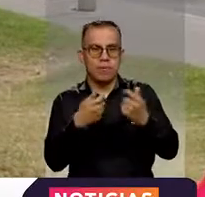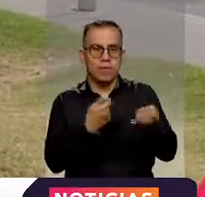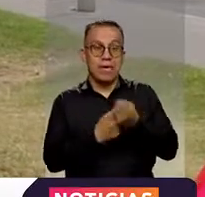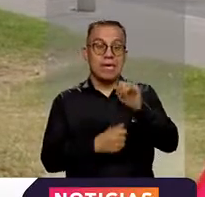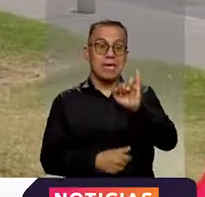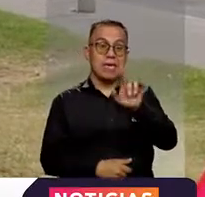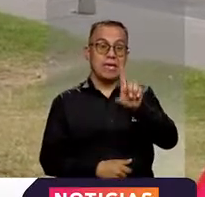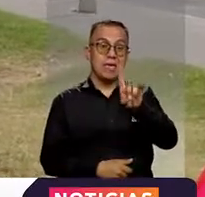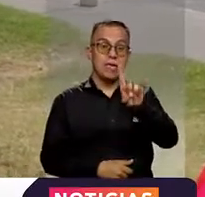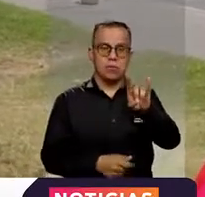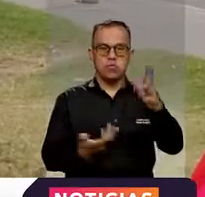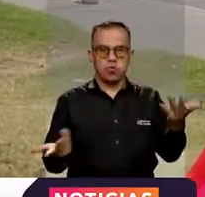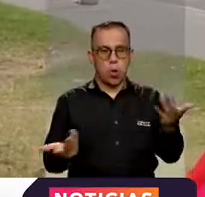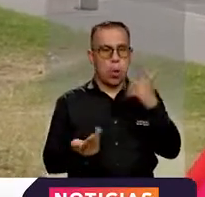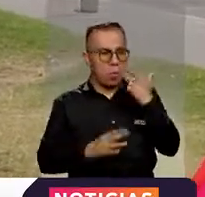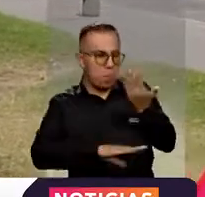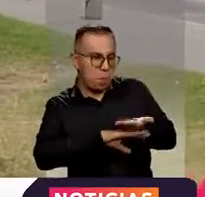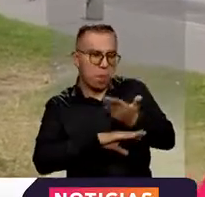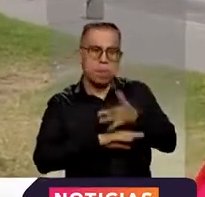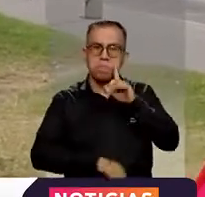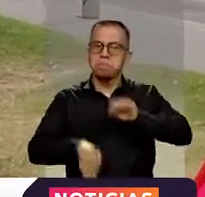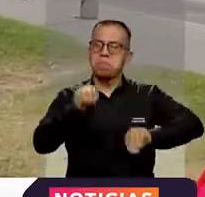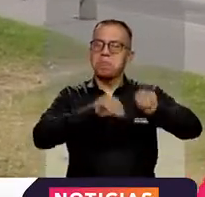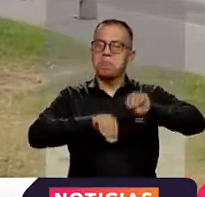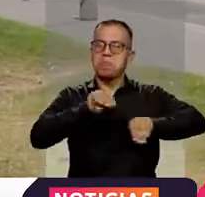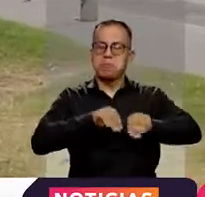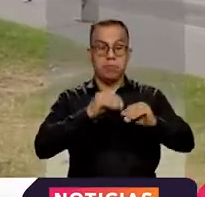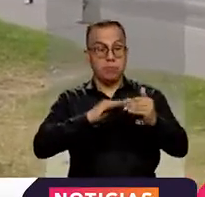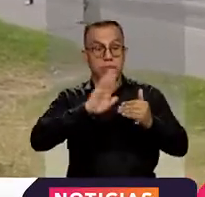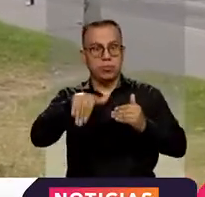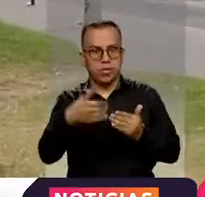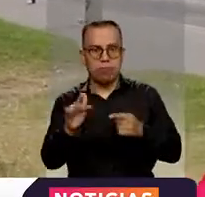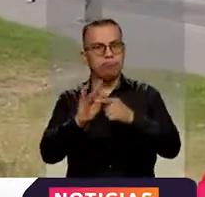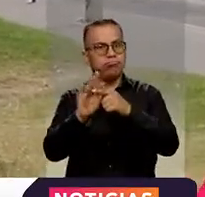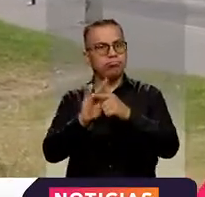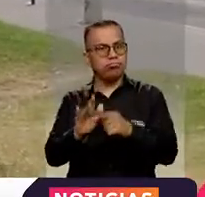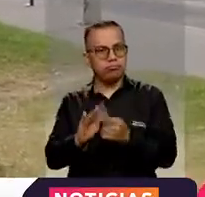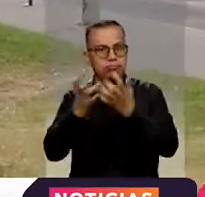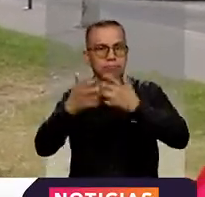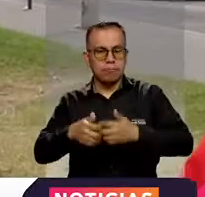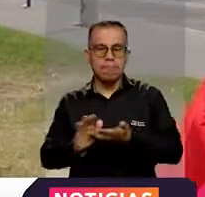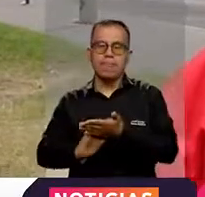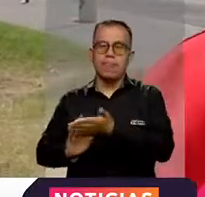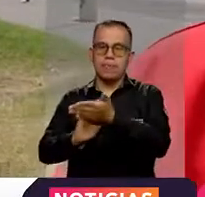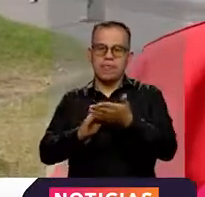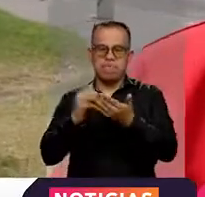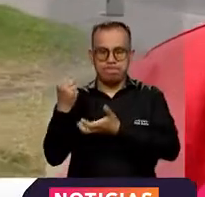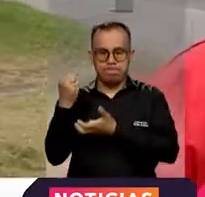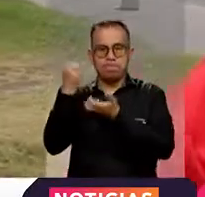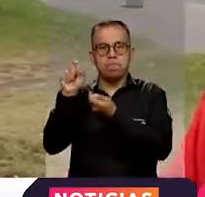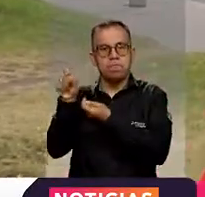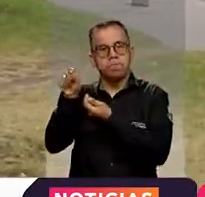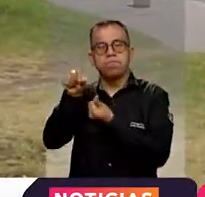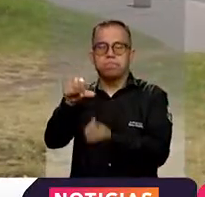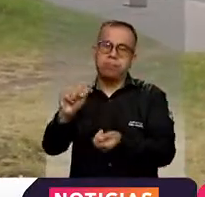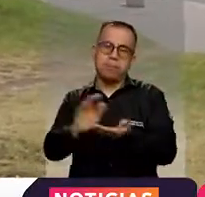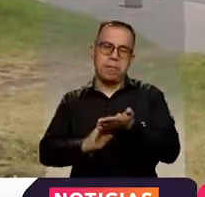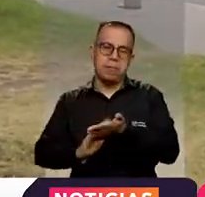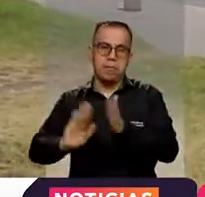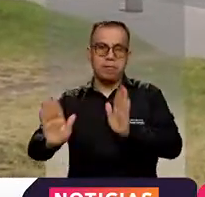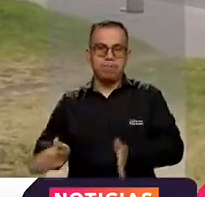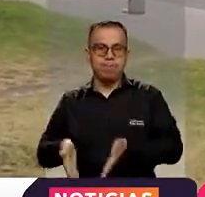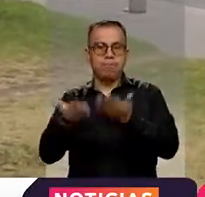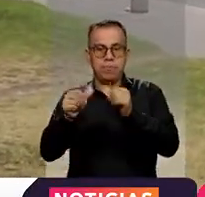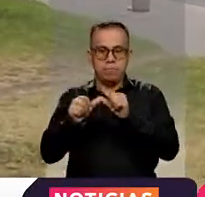IDU en la etapa de formulación. Ya durante la ejecución se invirtieron los recursos para realizar la